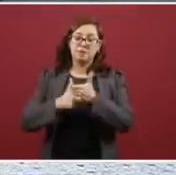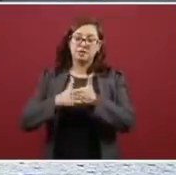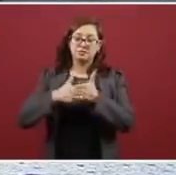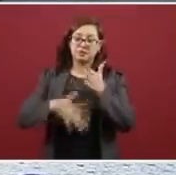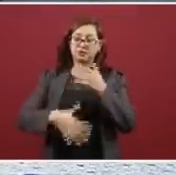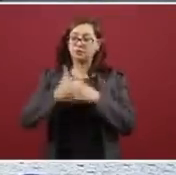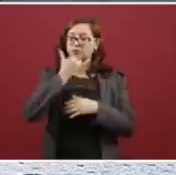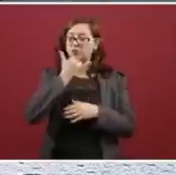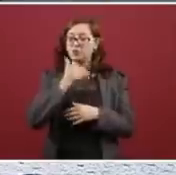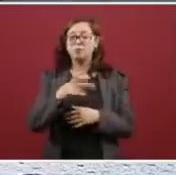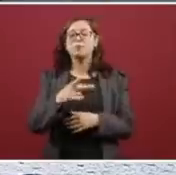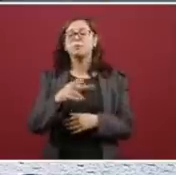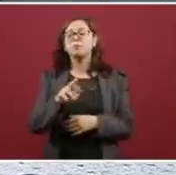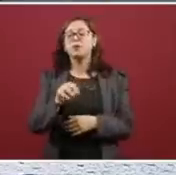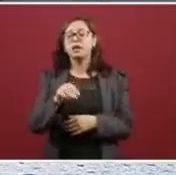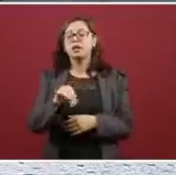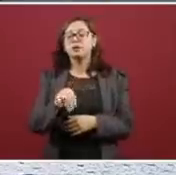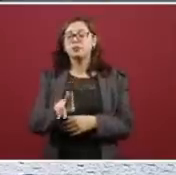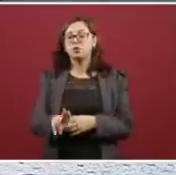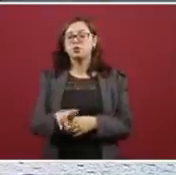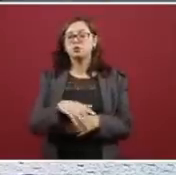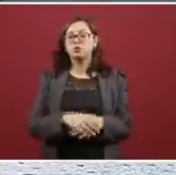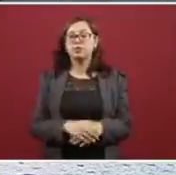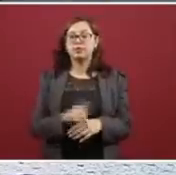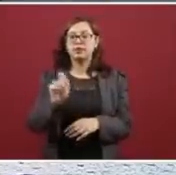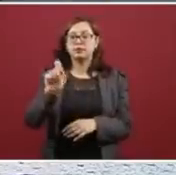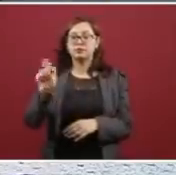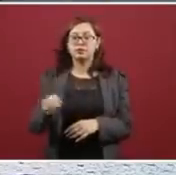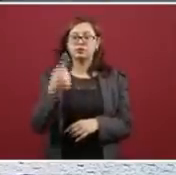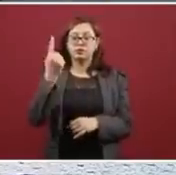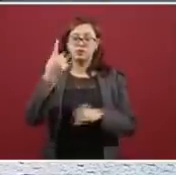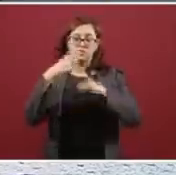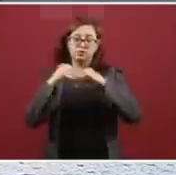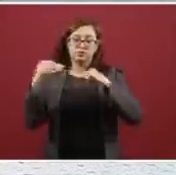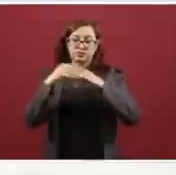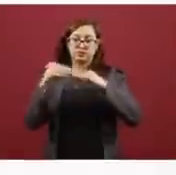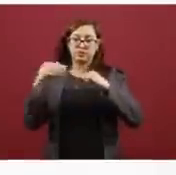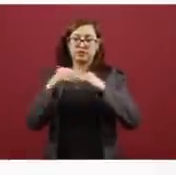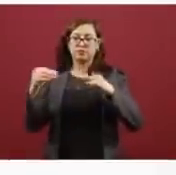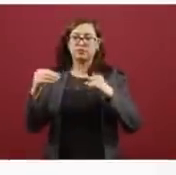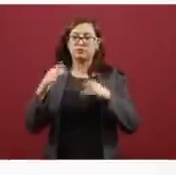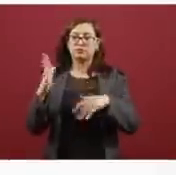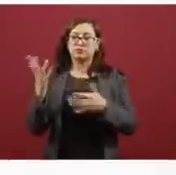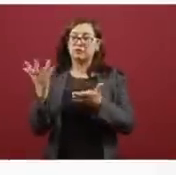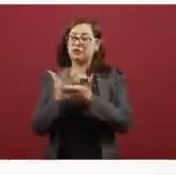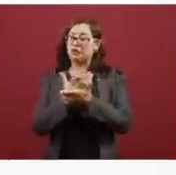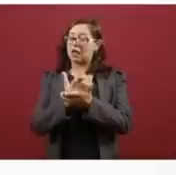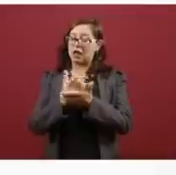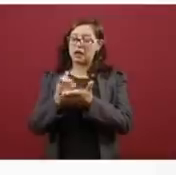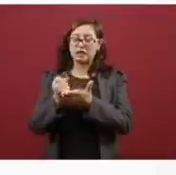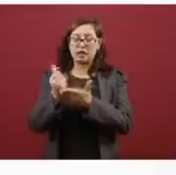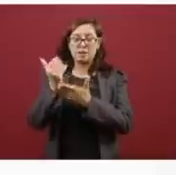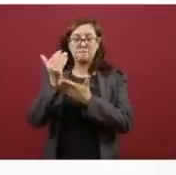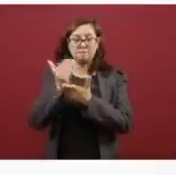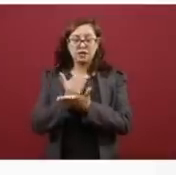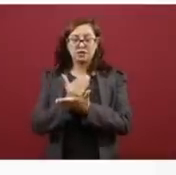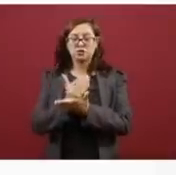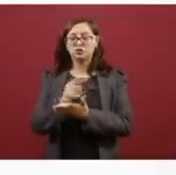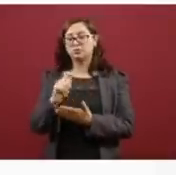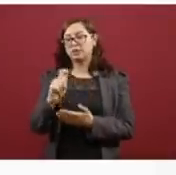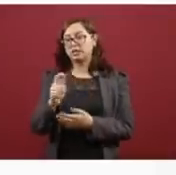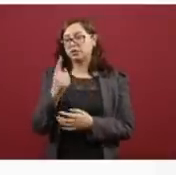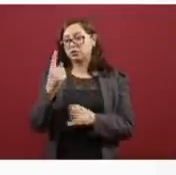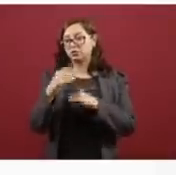de premium 21 centavos es la que le está ganando menos el que tiene el margen más bajo